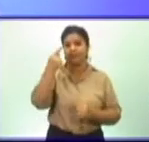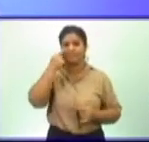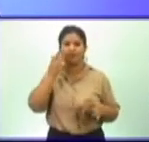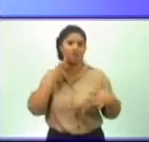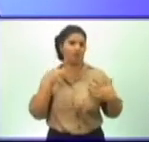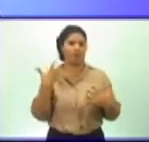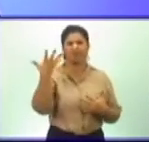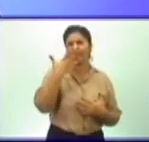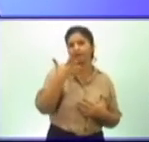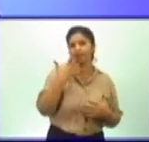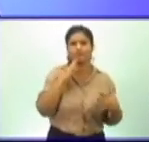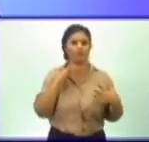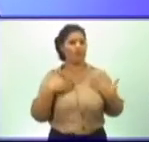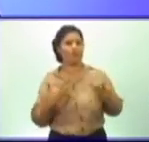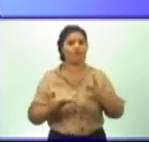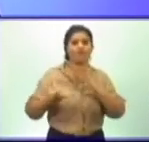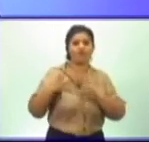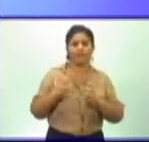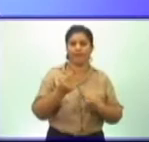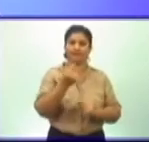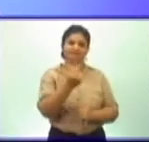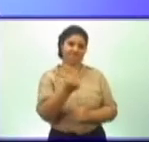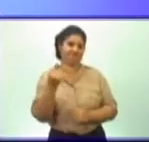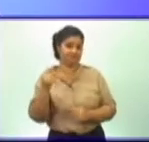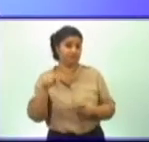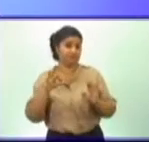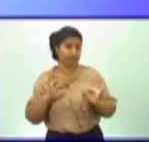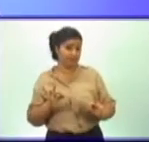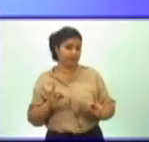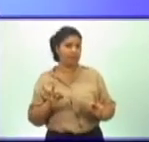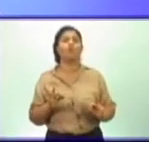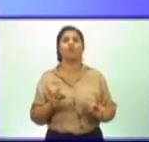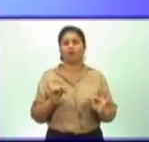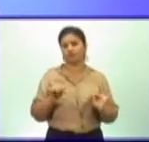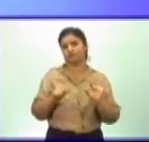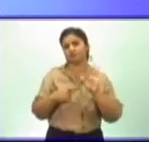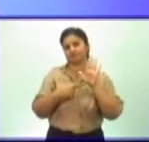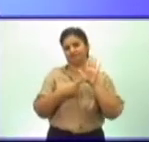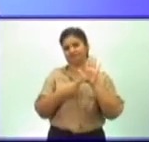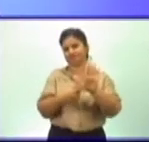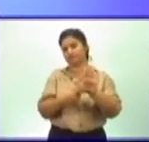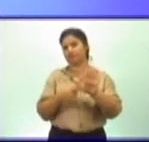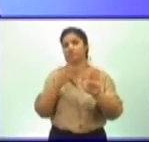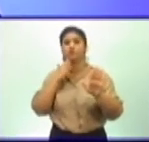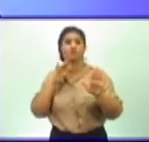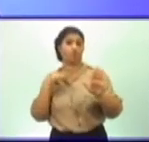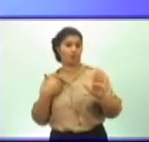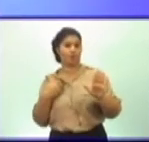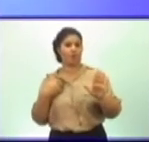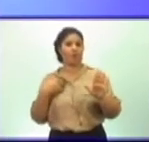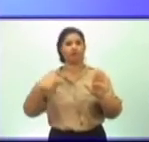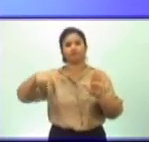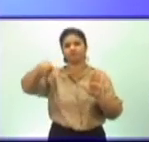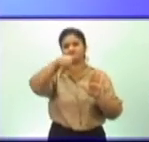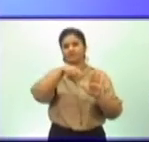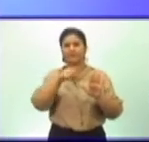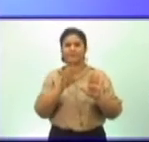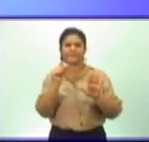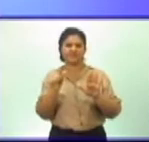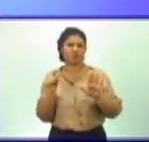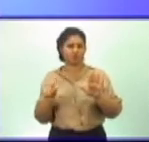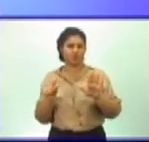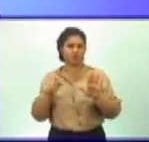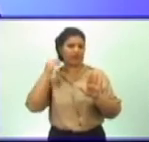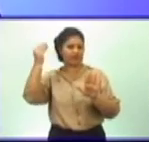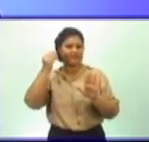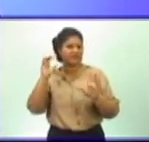muestra el concepto que tiene cada uno acerca de Tartufo. Pero sigamos con el análisis de la obra.